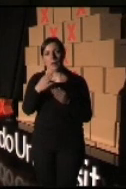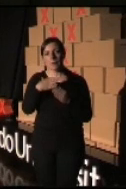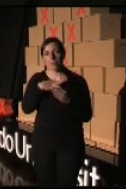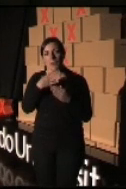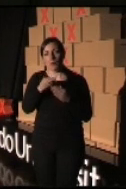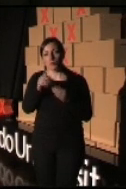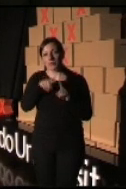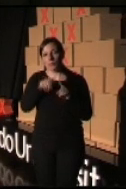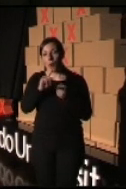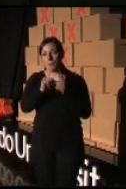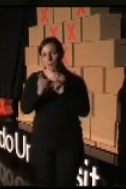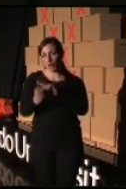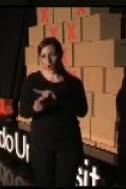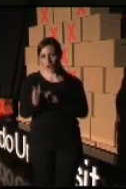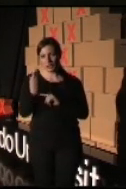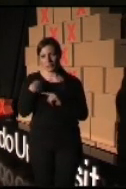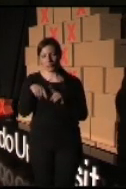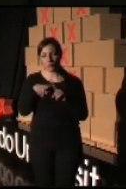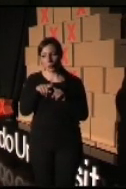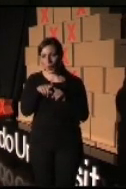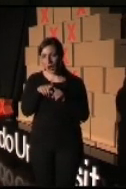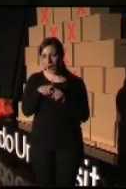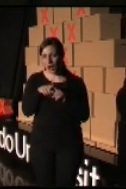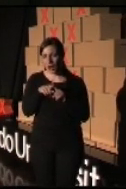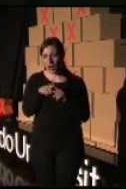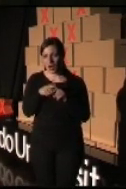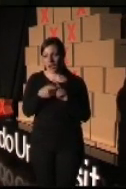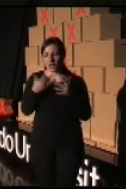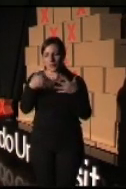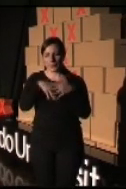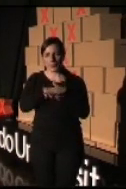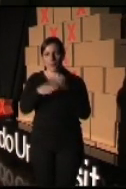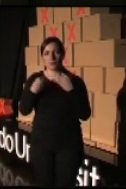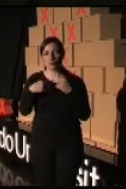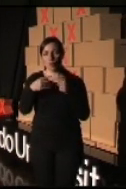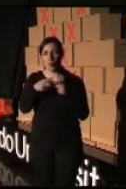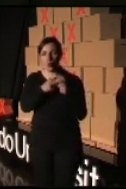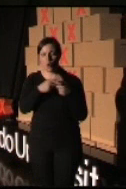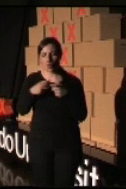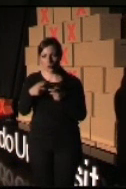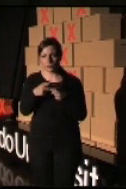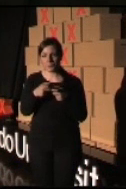mutaciones en la transcripción, en la replicación de uno solo de estos nucleótidos.